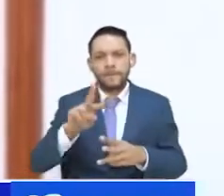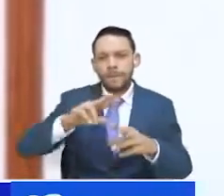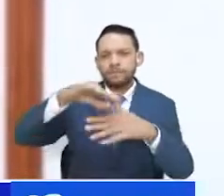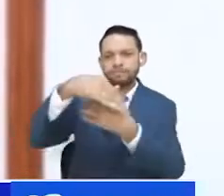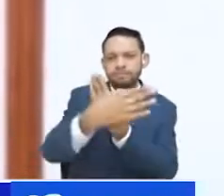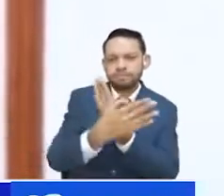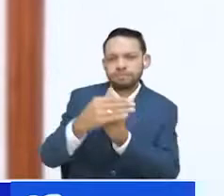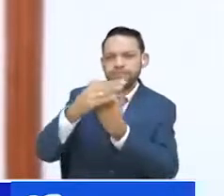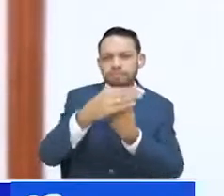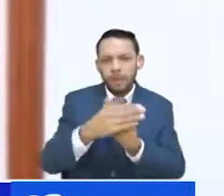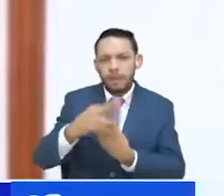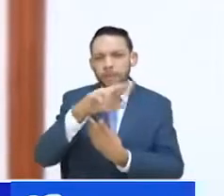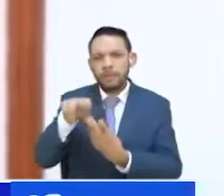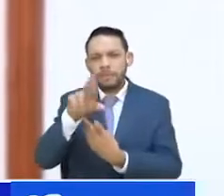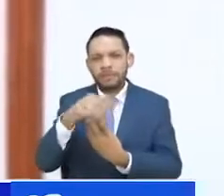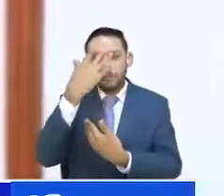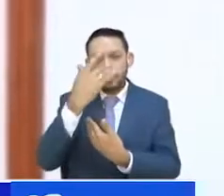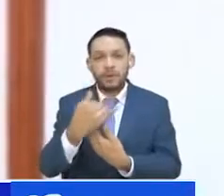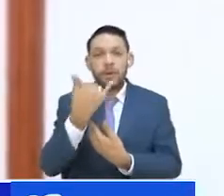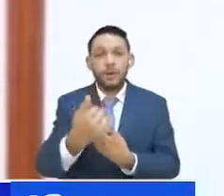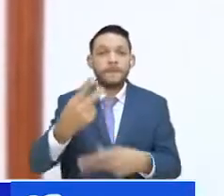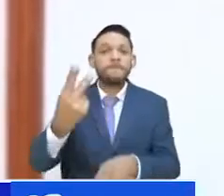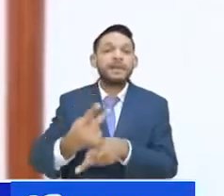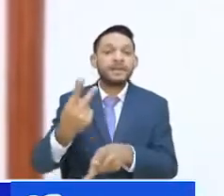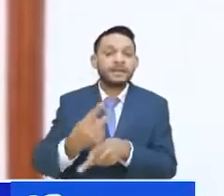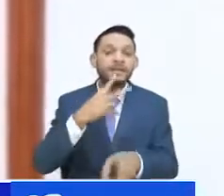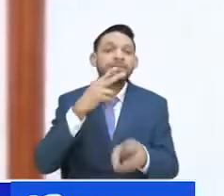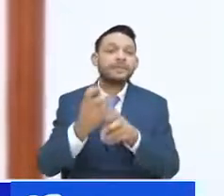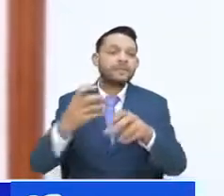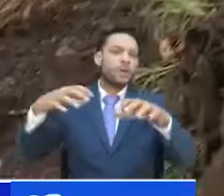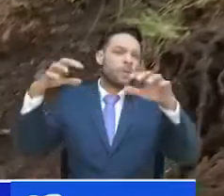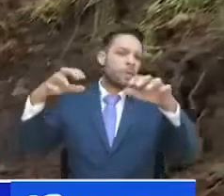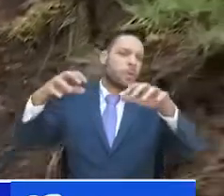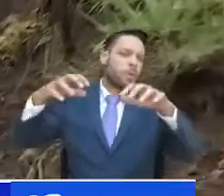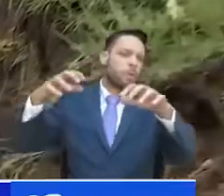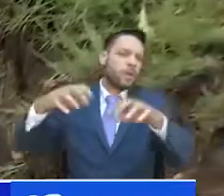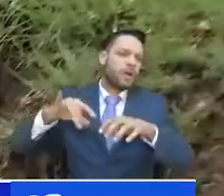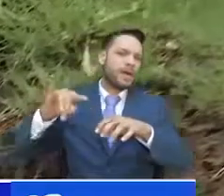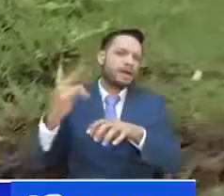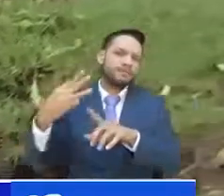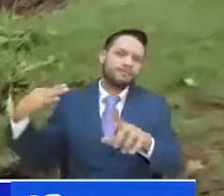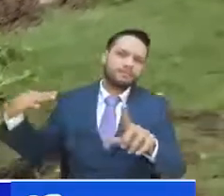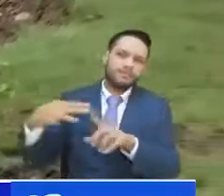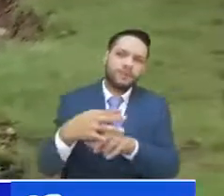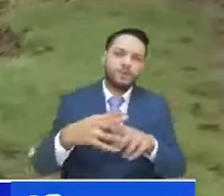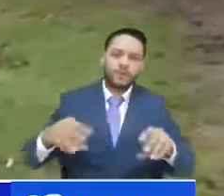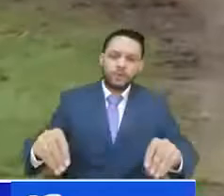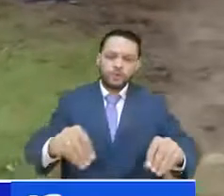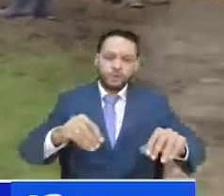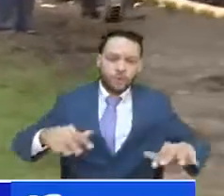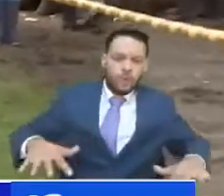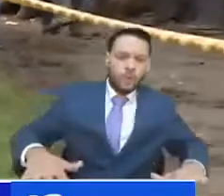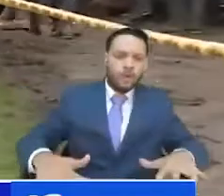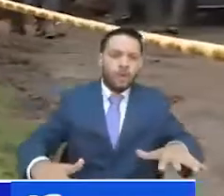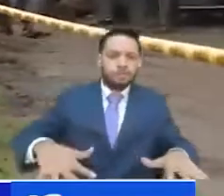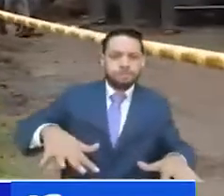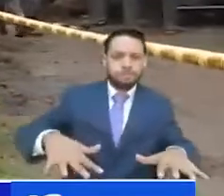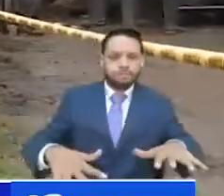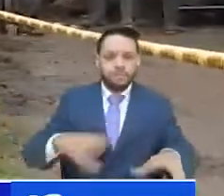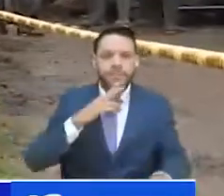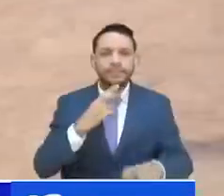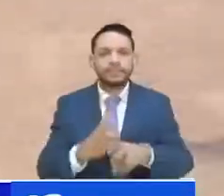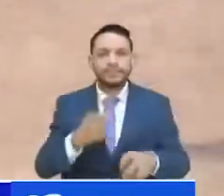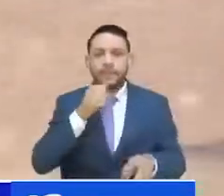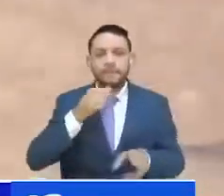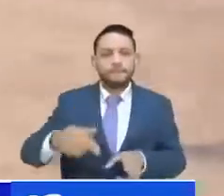senderismo, debido a que en este momento el Quindío está pasando por una fuerte ola invernal. Y es que la inestabilidad de los terrenos, las crecientes súbitas y